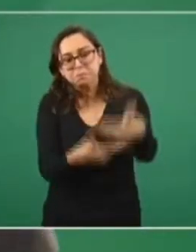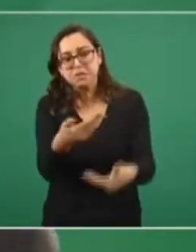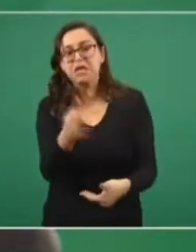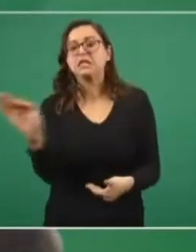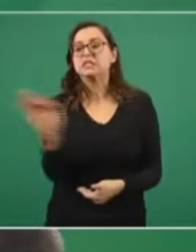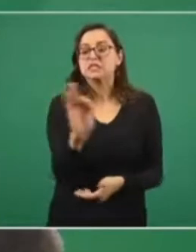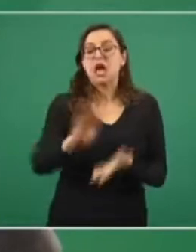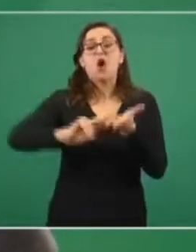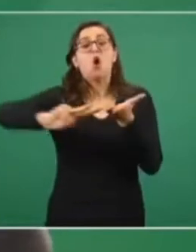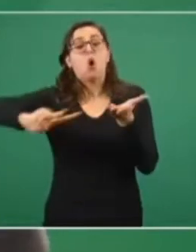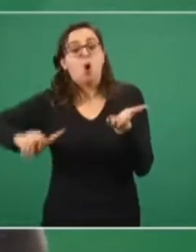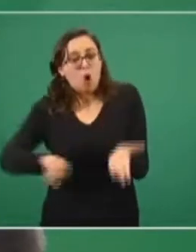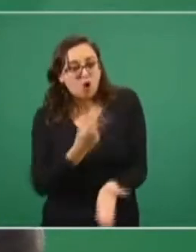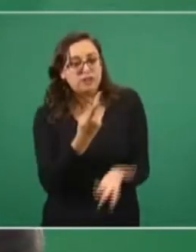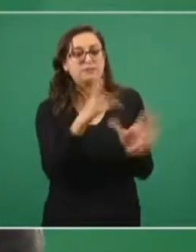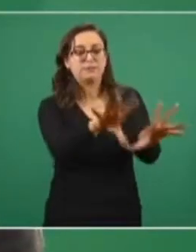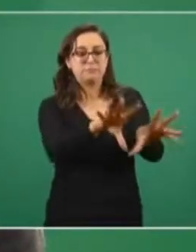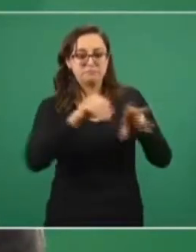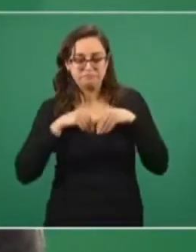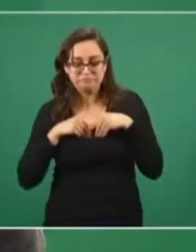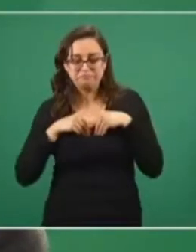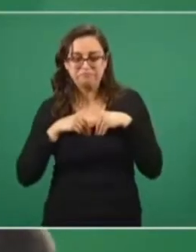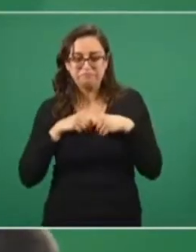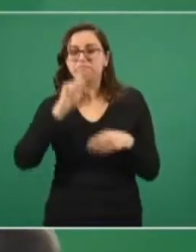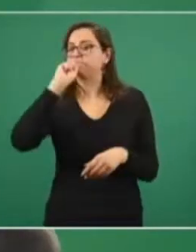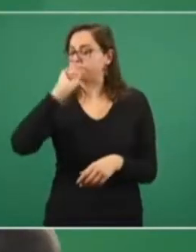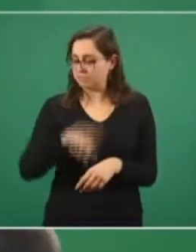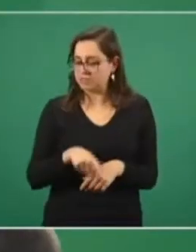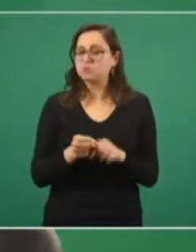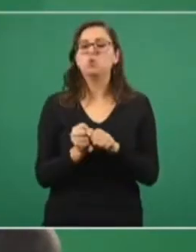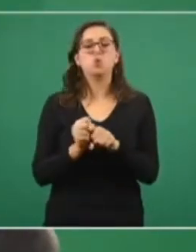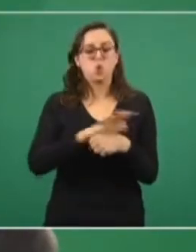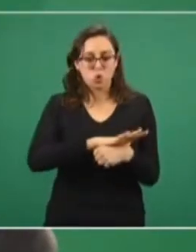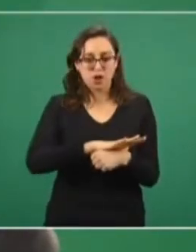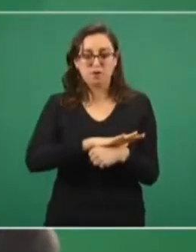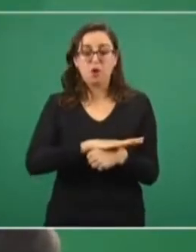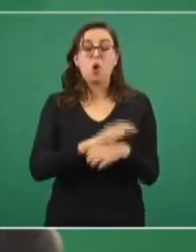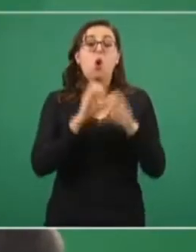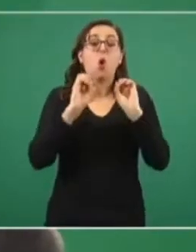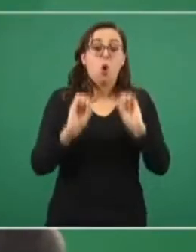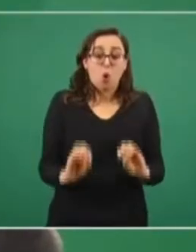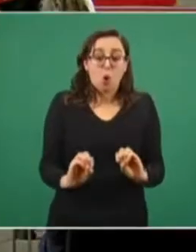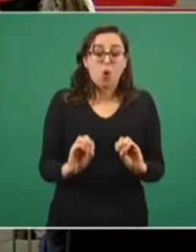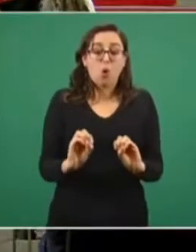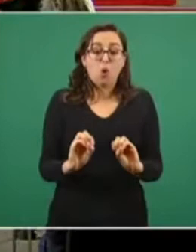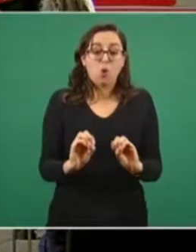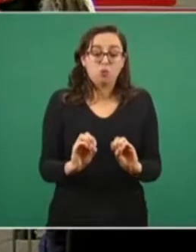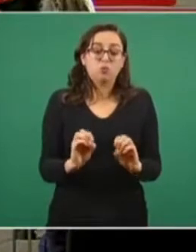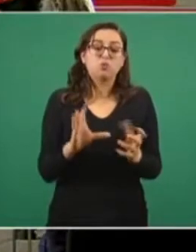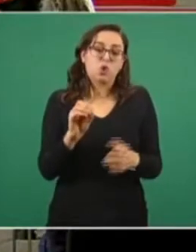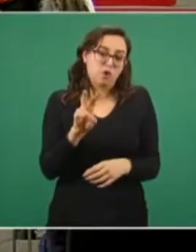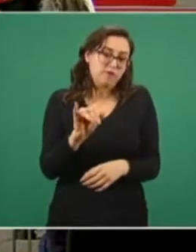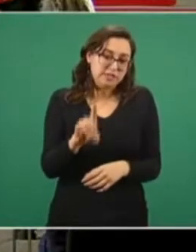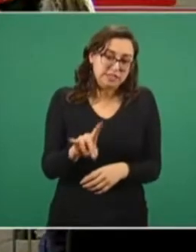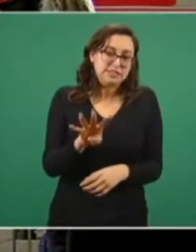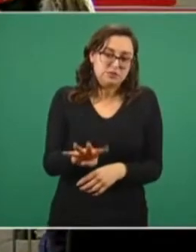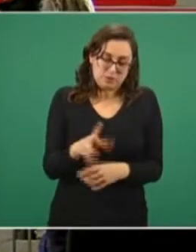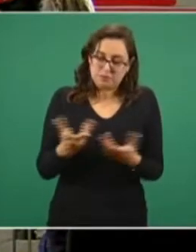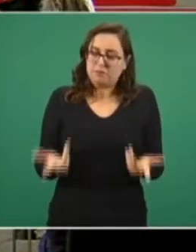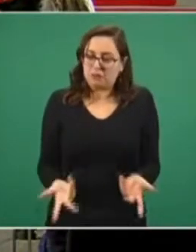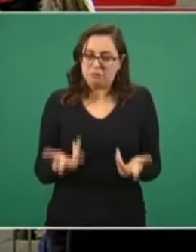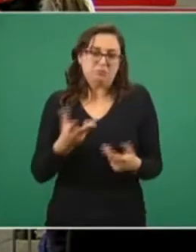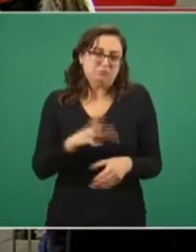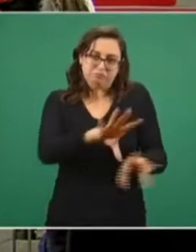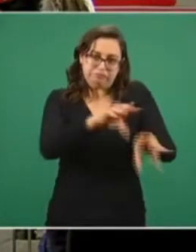a presentar con infección por el virus SARS-CoV-2 o bien con la enfermedad COVID-19. A lo largo de